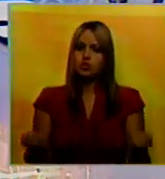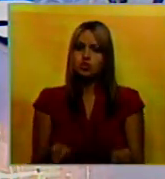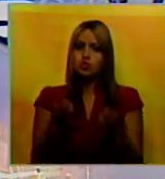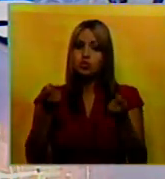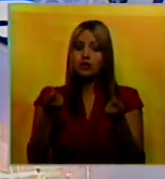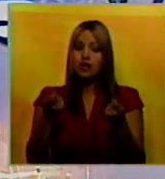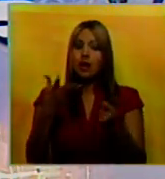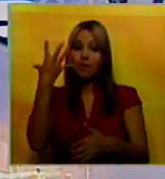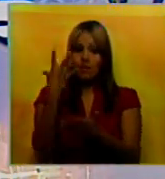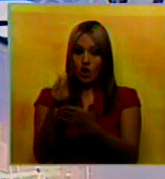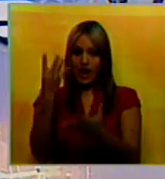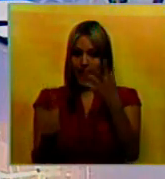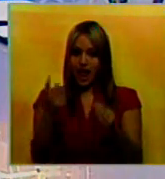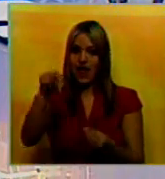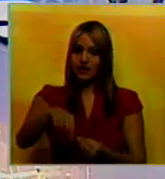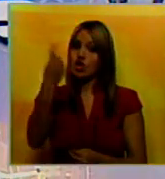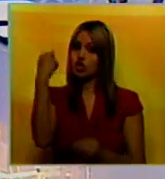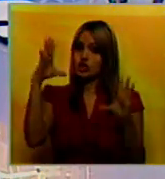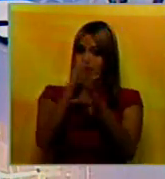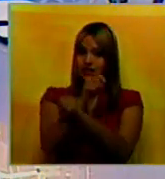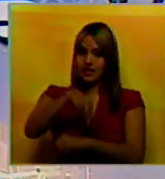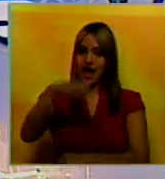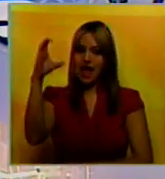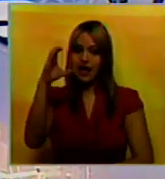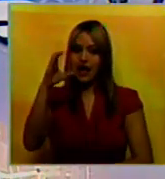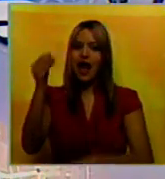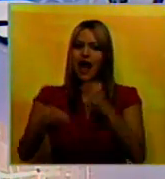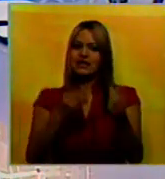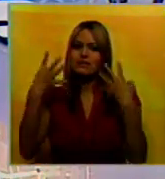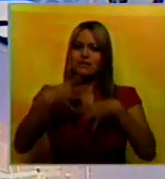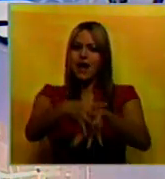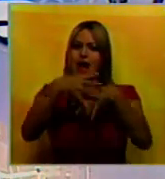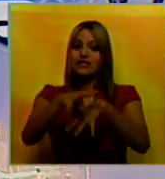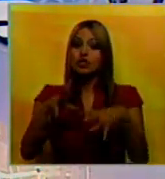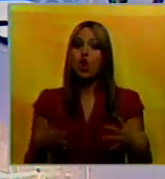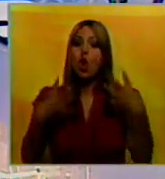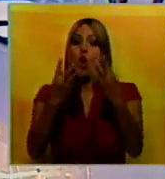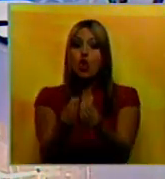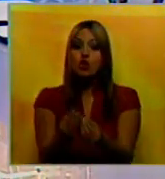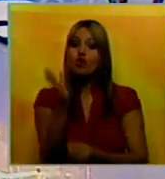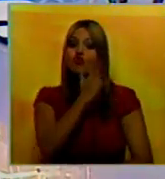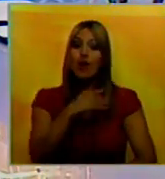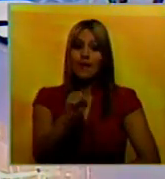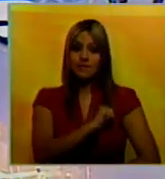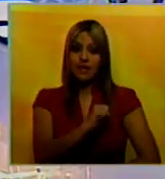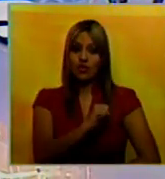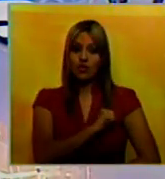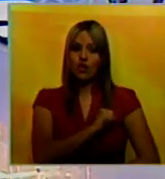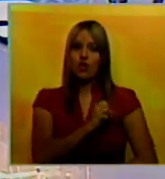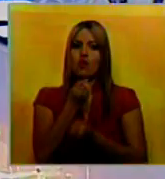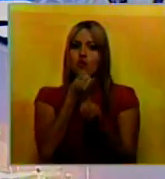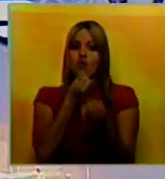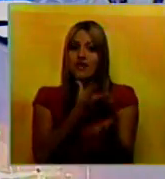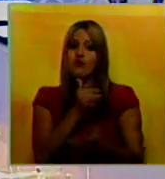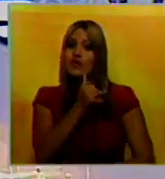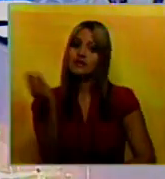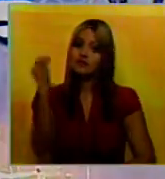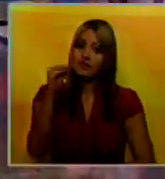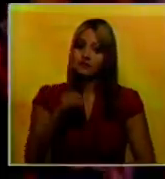esta tarde en Monagas. Anoche, aquí en Caracas, encabezó una marcha denominada Juntos Sin Miedo. Euclides Sotillo con